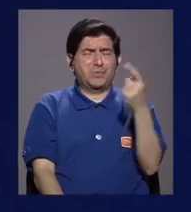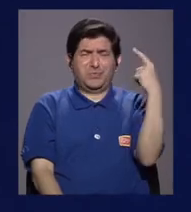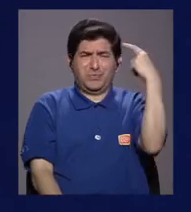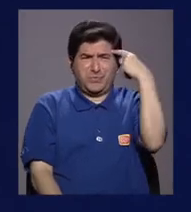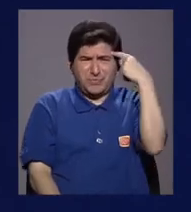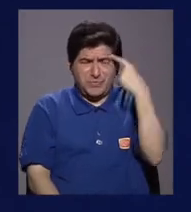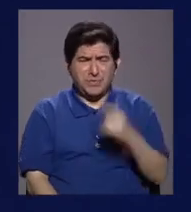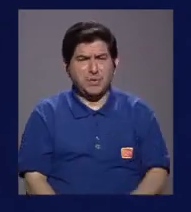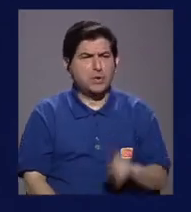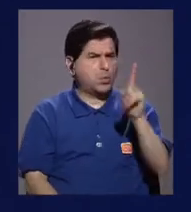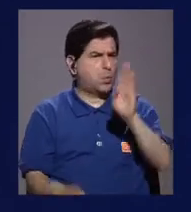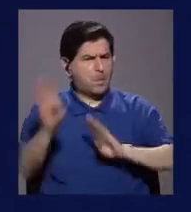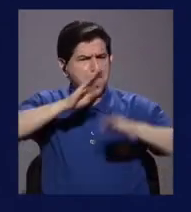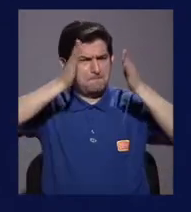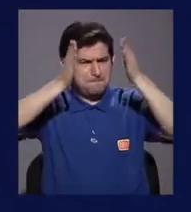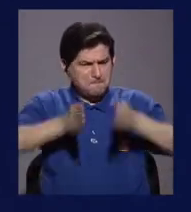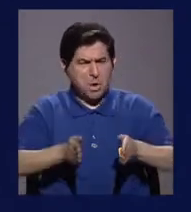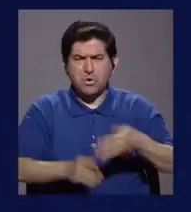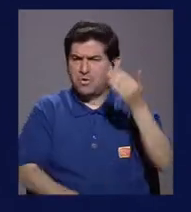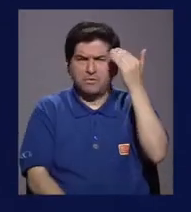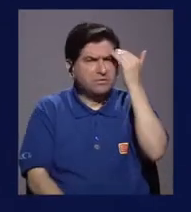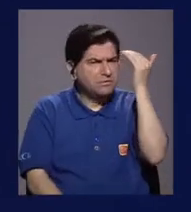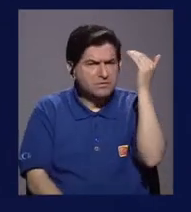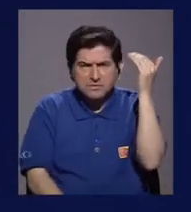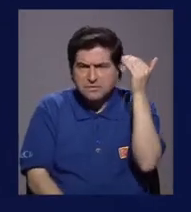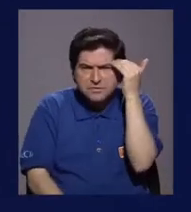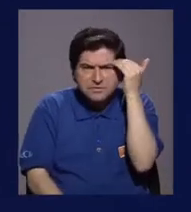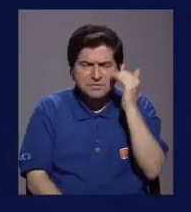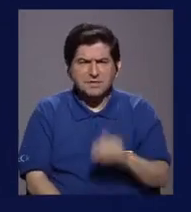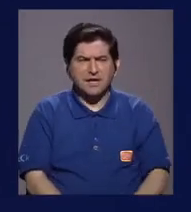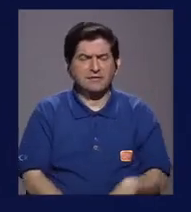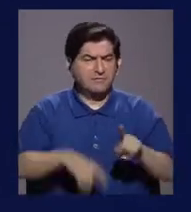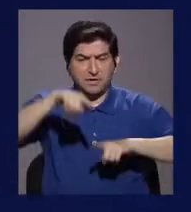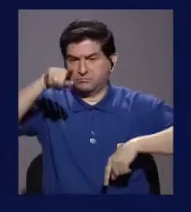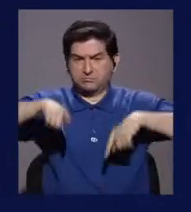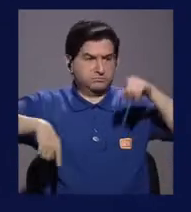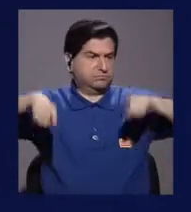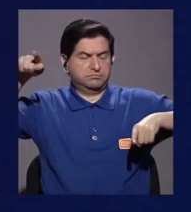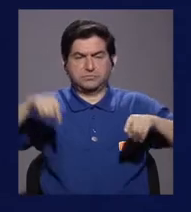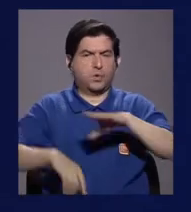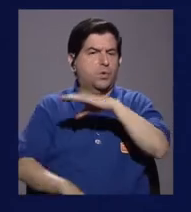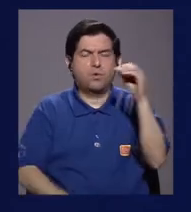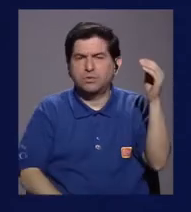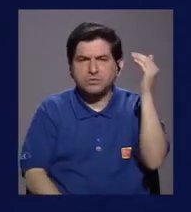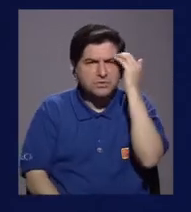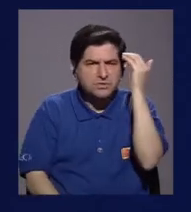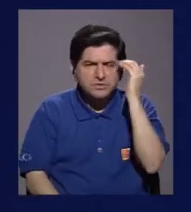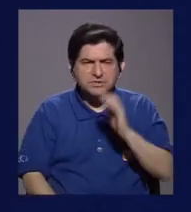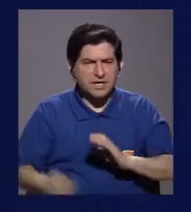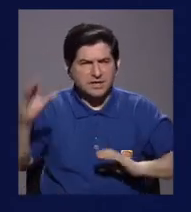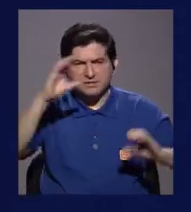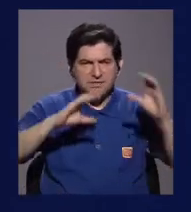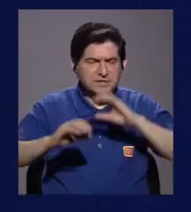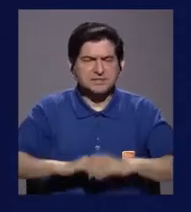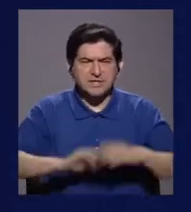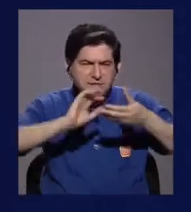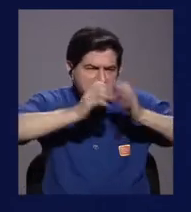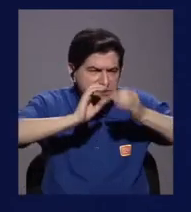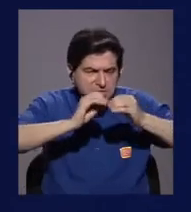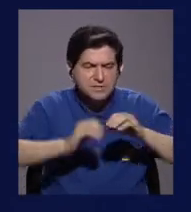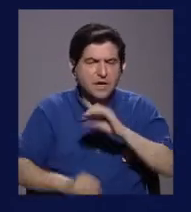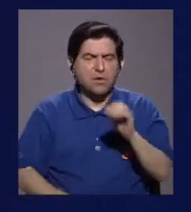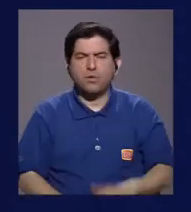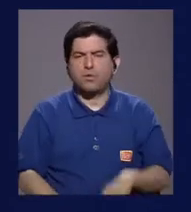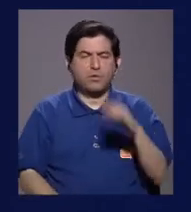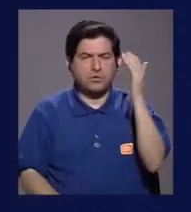en todo el mundo los biólogos los geólogos en fin en todas las áreas